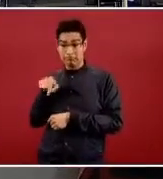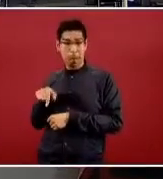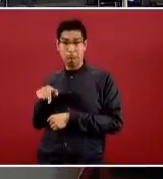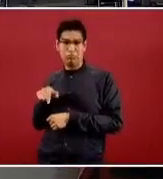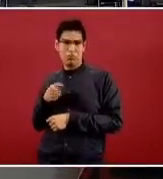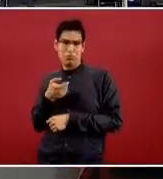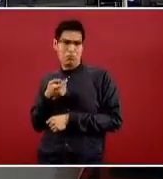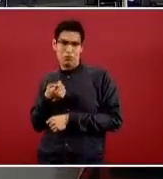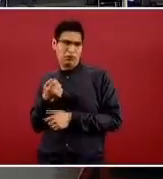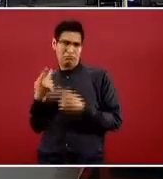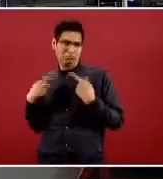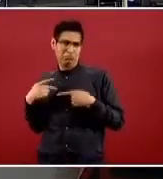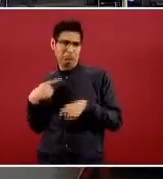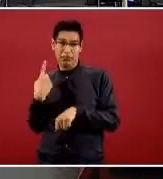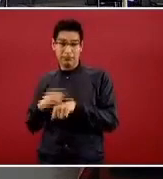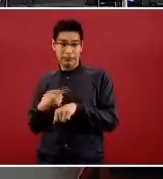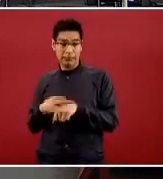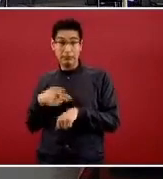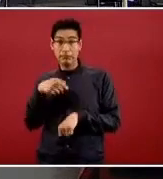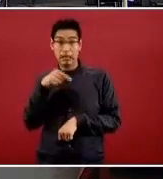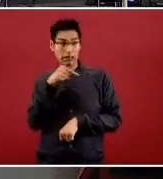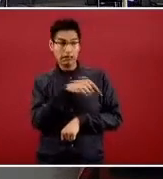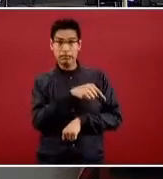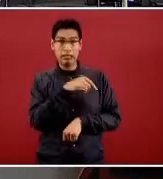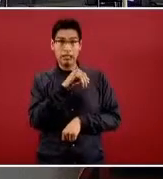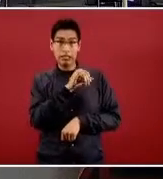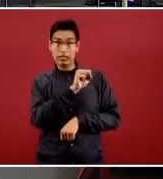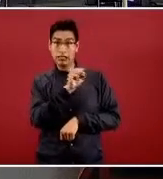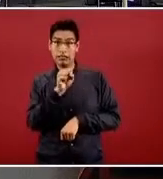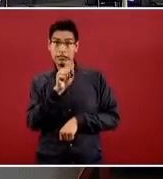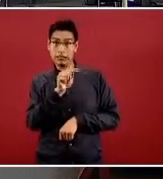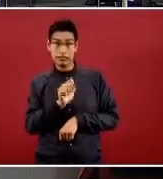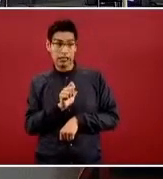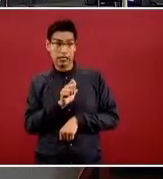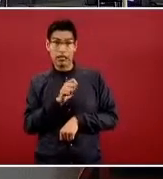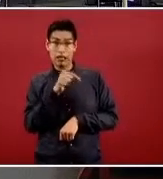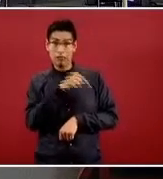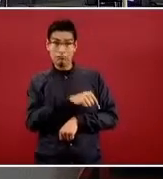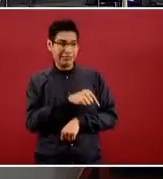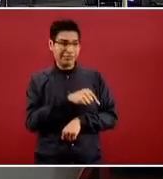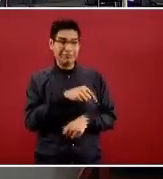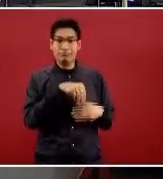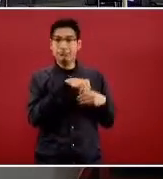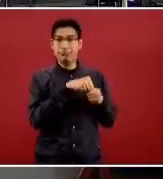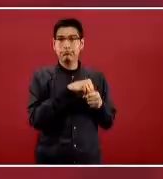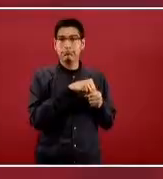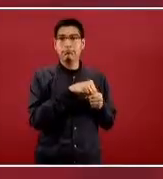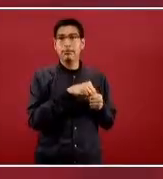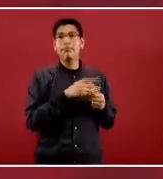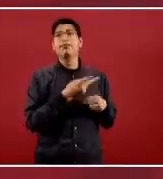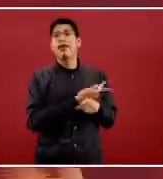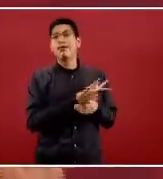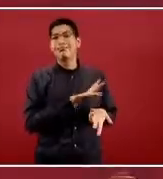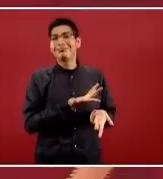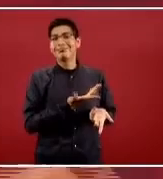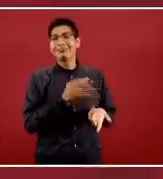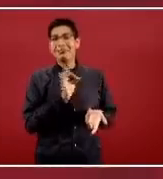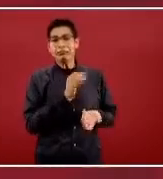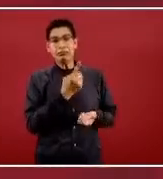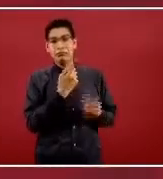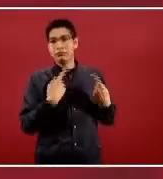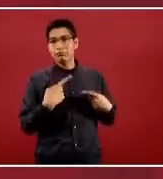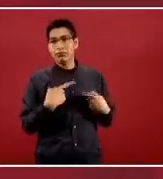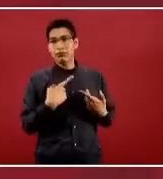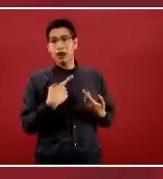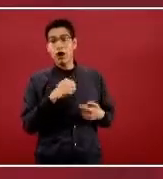pacientes, y la del ISSSTE ya se llenó, pues no tendría sentido dejar a un derechohabiente del ISSSTE fuera de la oportunidad de tratamiento o que tuviera que